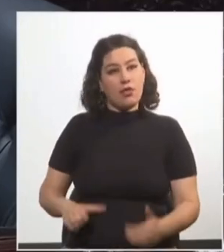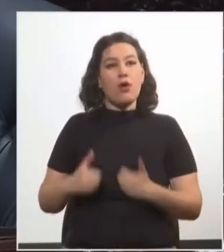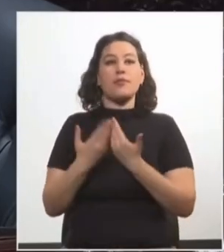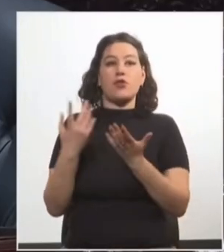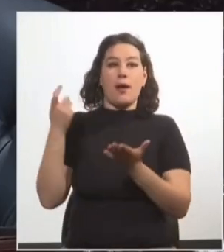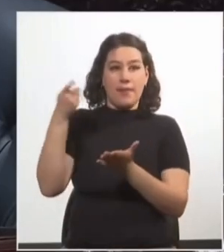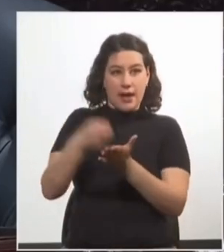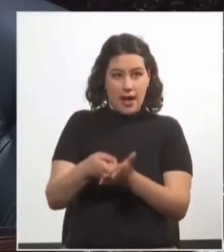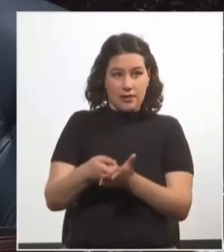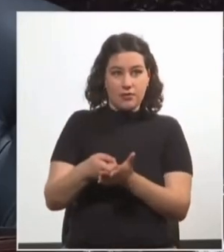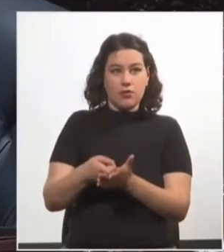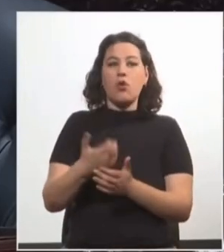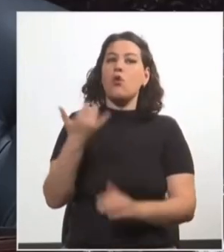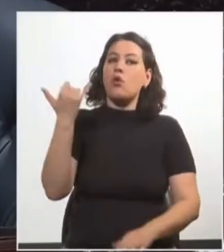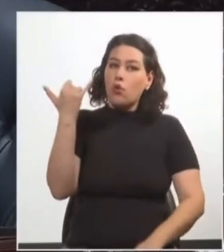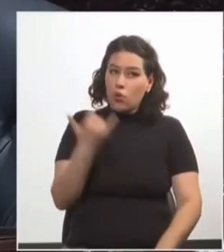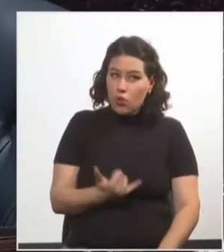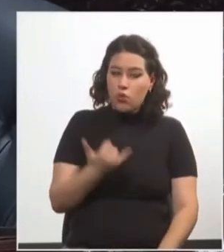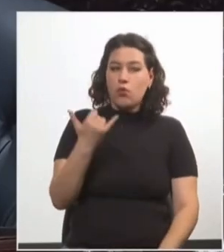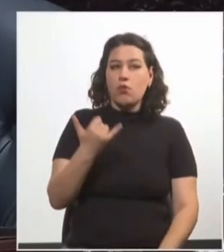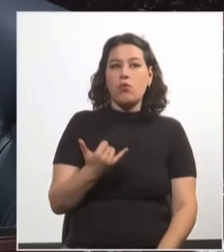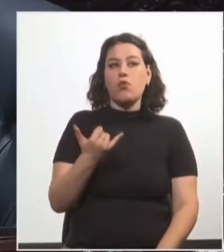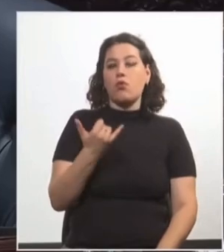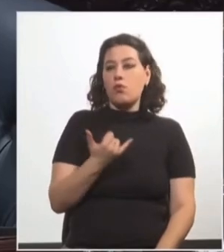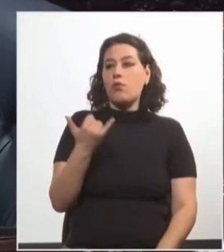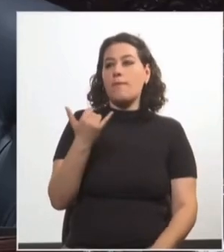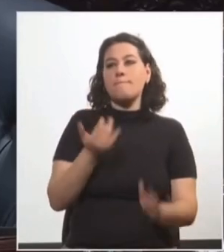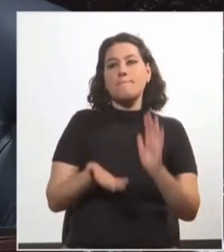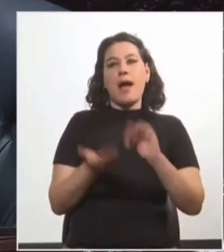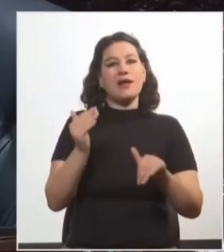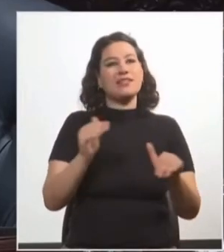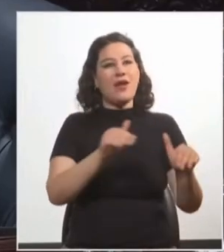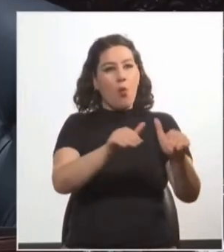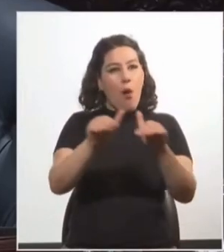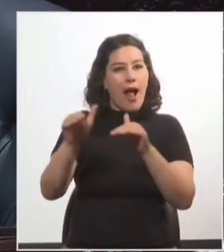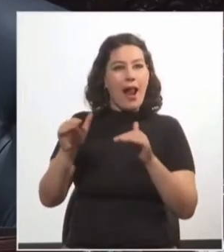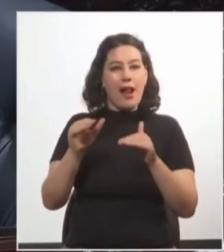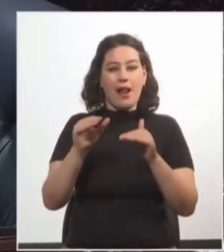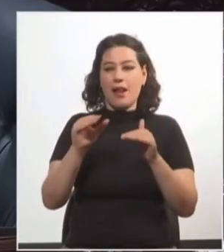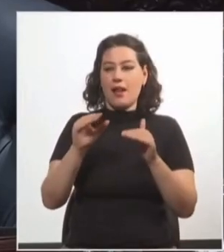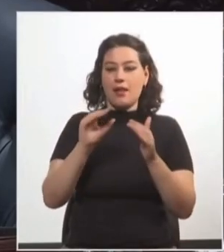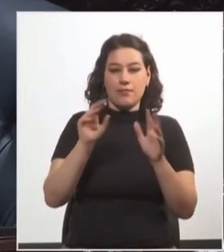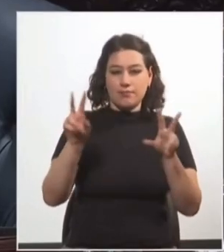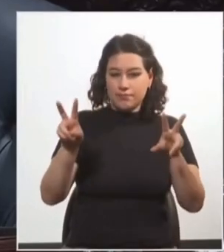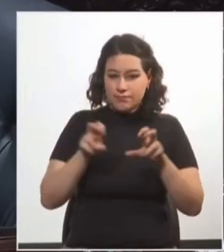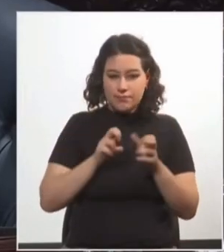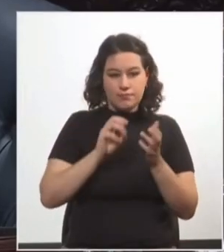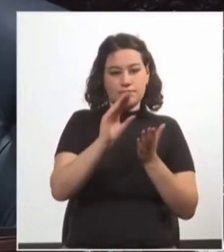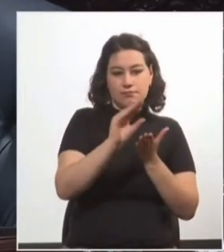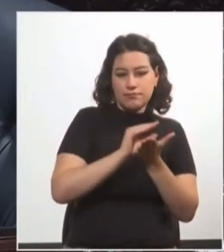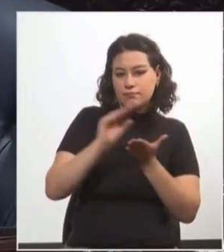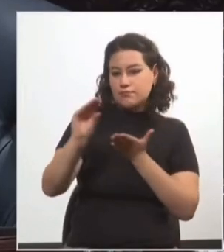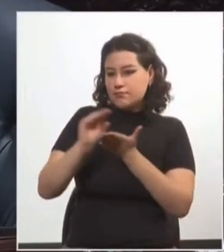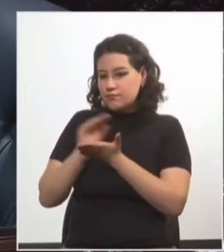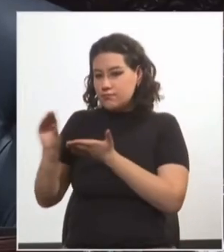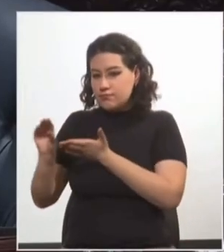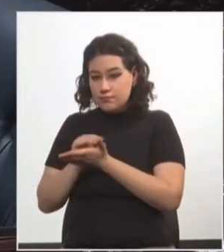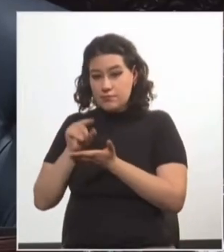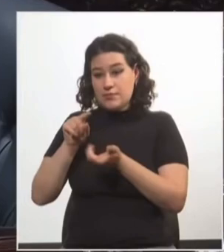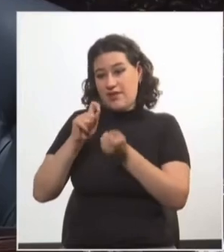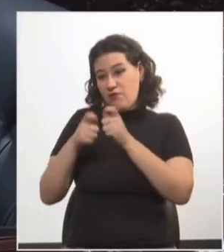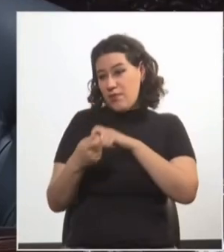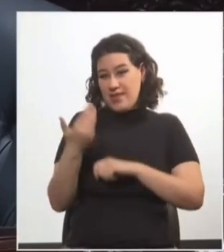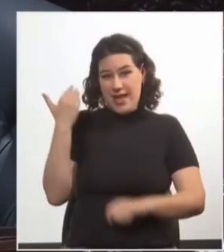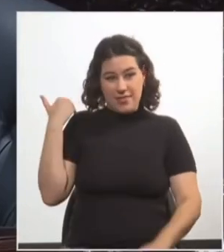contribuir. Hubo un reparto más equitativo de la carga de la reforma en ese caso.